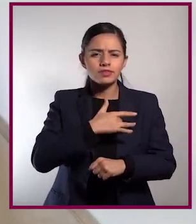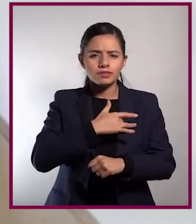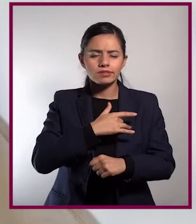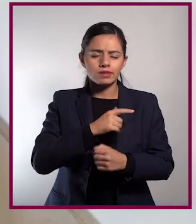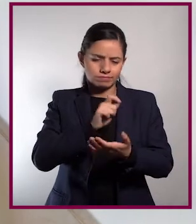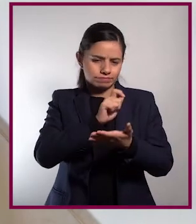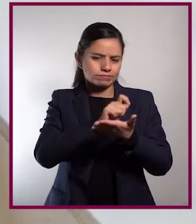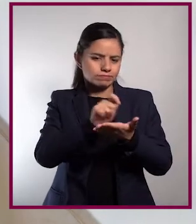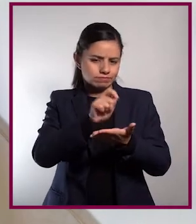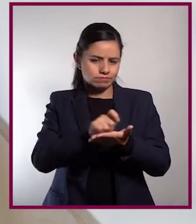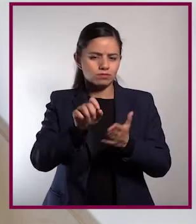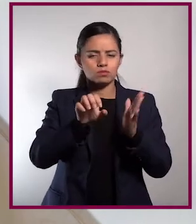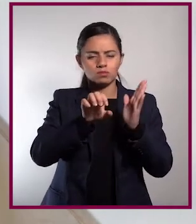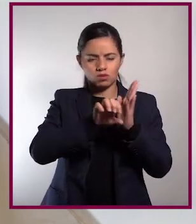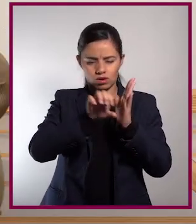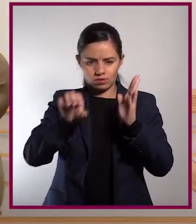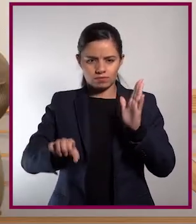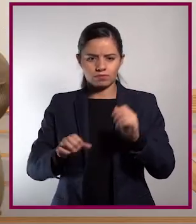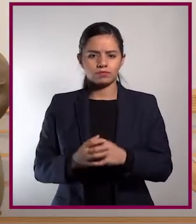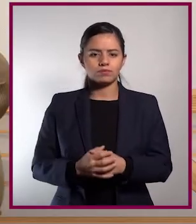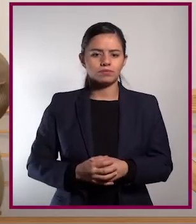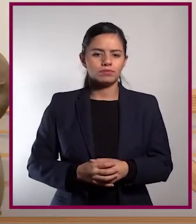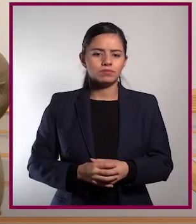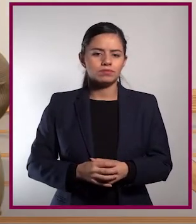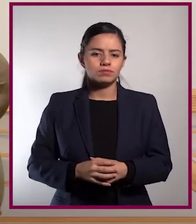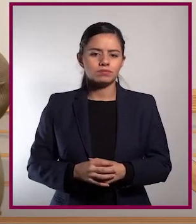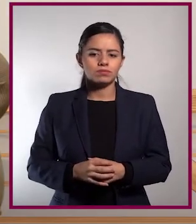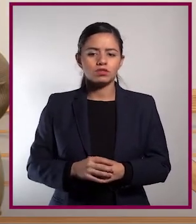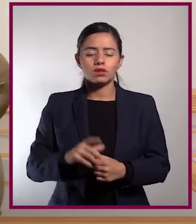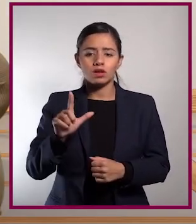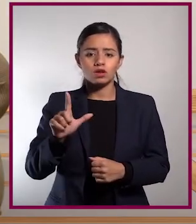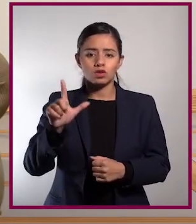y escribe acción y reacción. Por ejemplo,